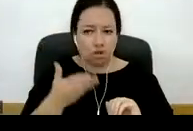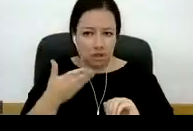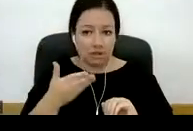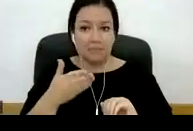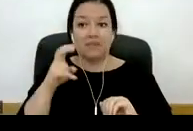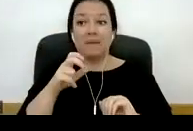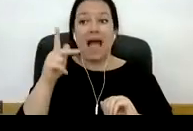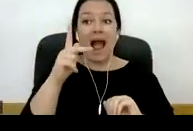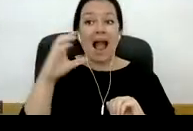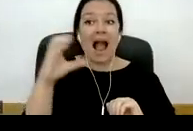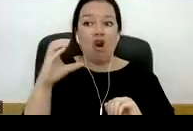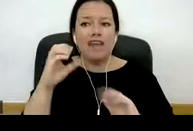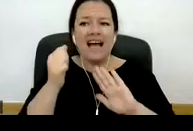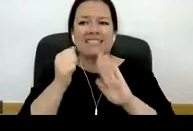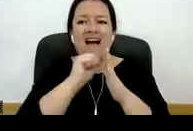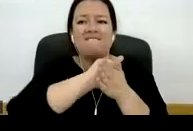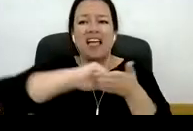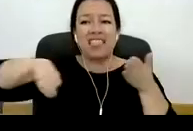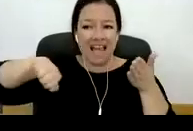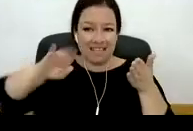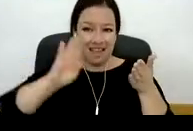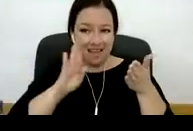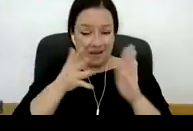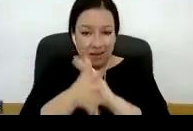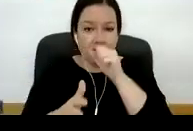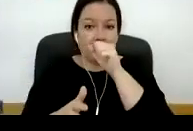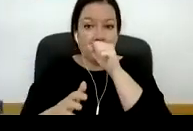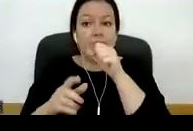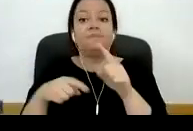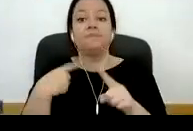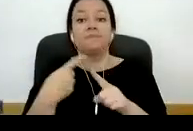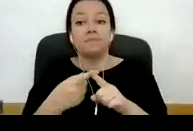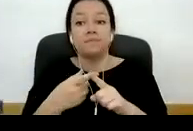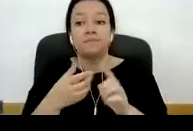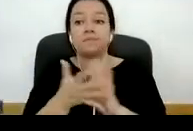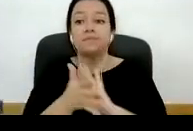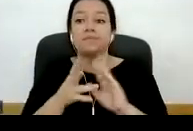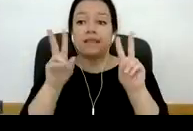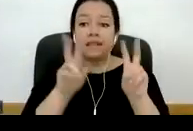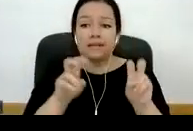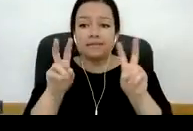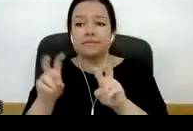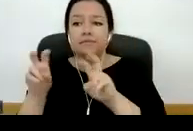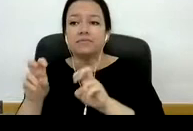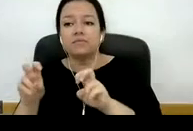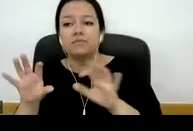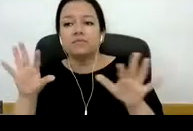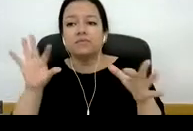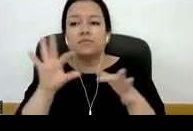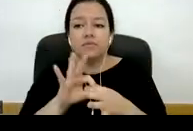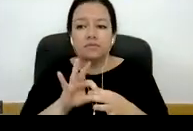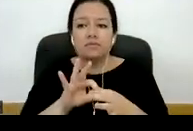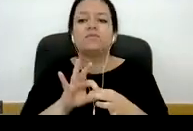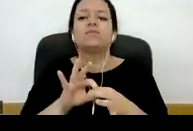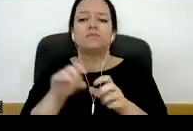calorías vacías, y a partir de aquí podríamos introducir todo lo que vamos a ver a